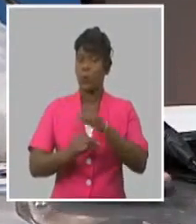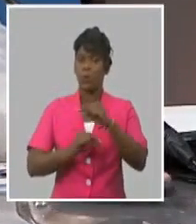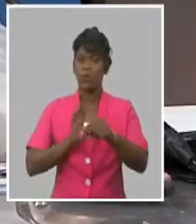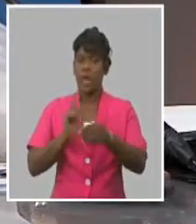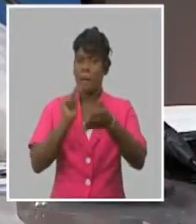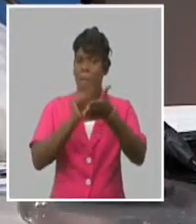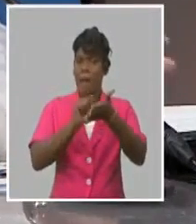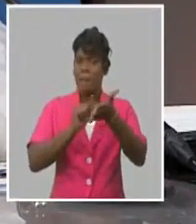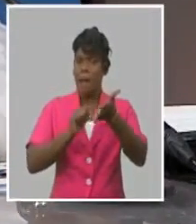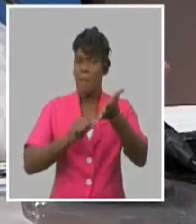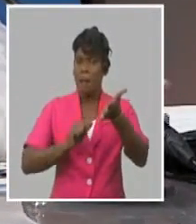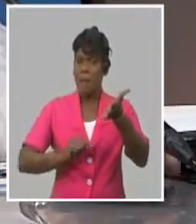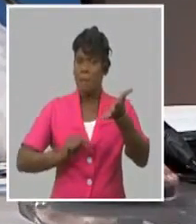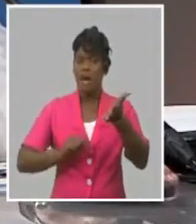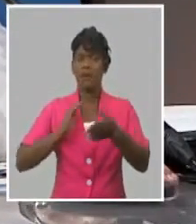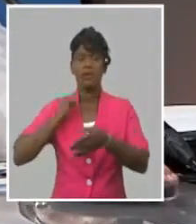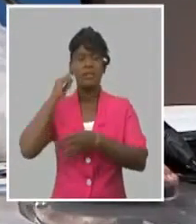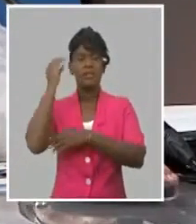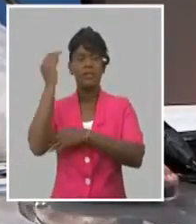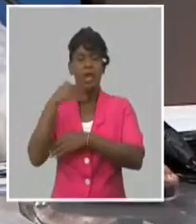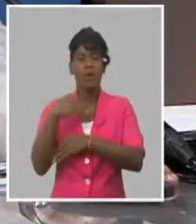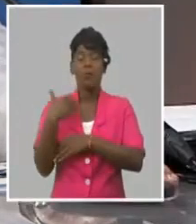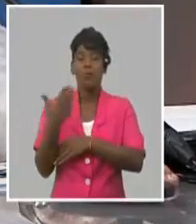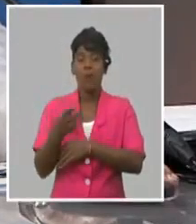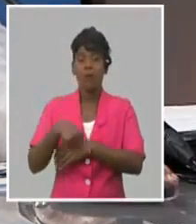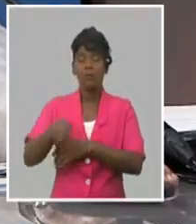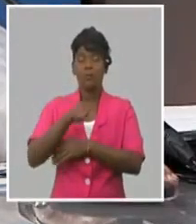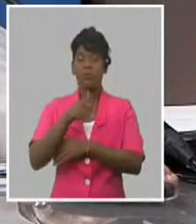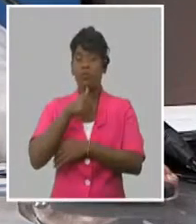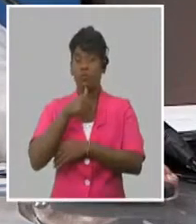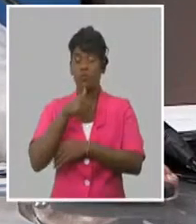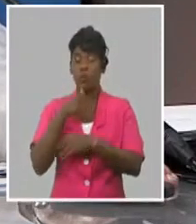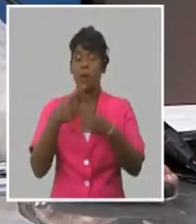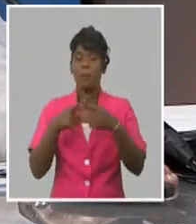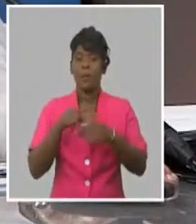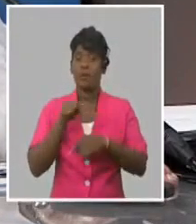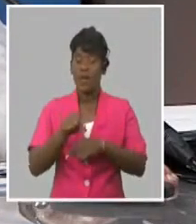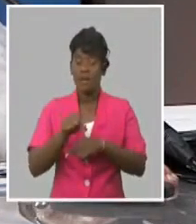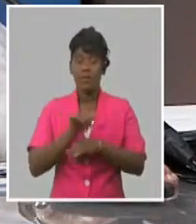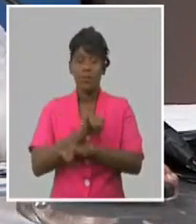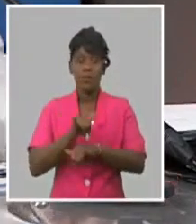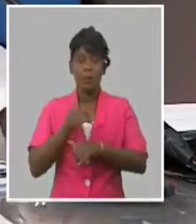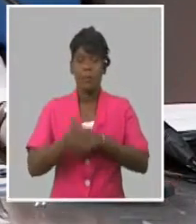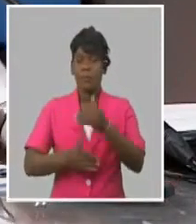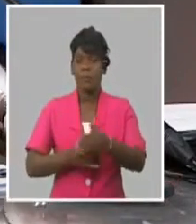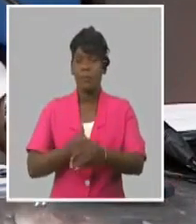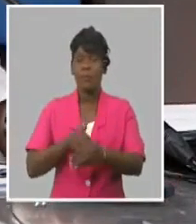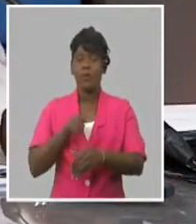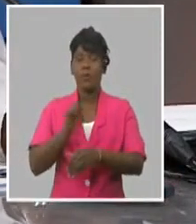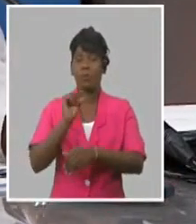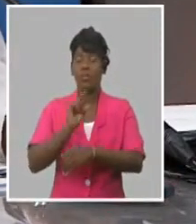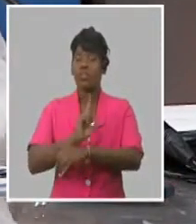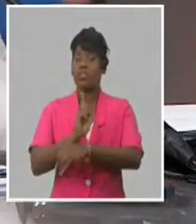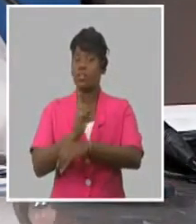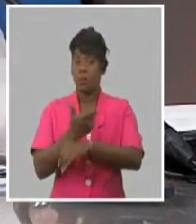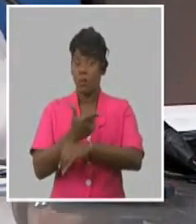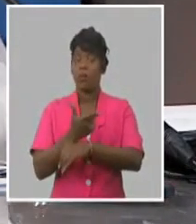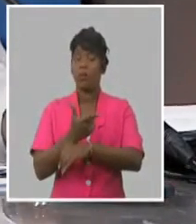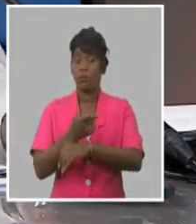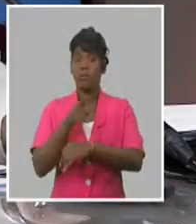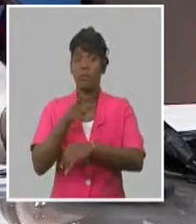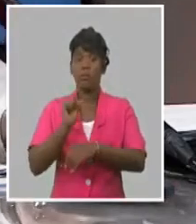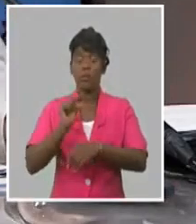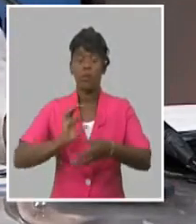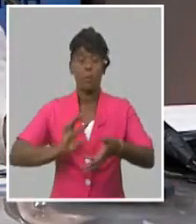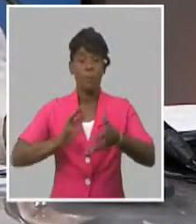poco a poco. Es un proceso que hay que hacerlo y como todos los procesos económicos y sociales tan grandes tienen